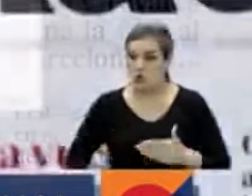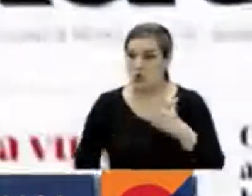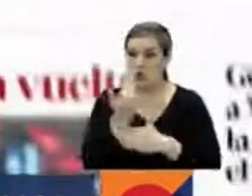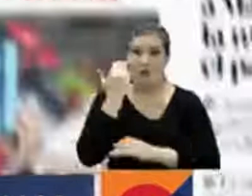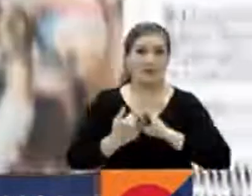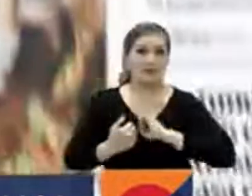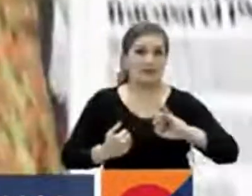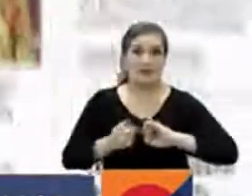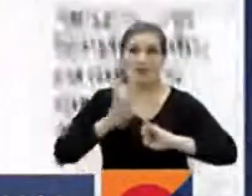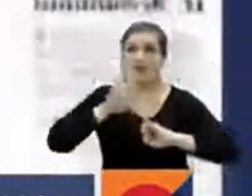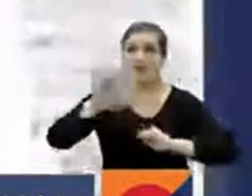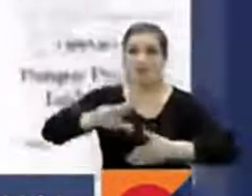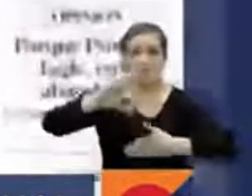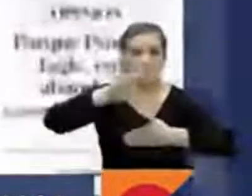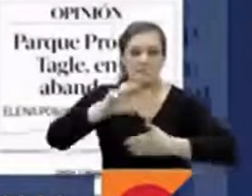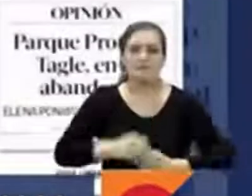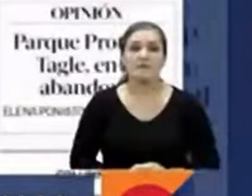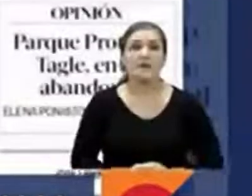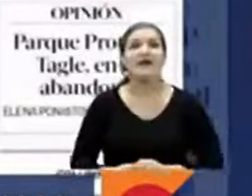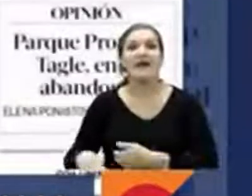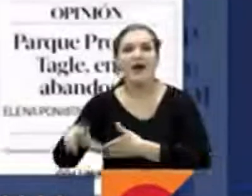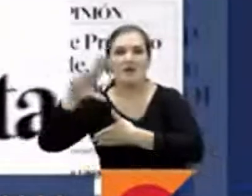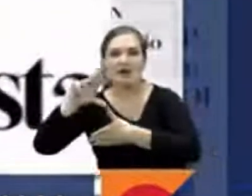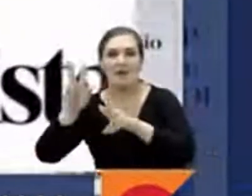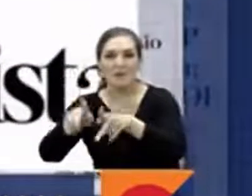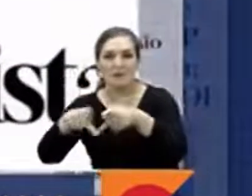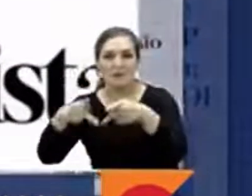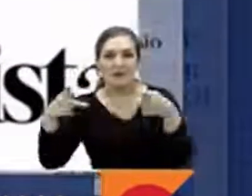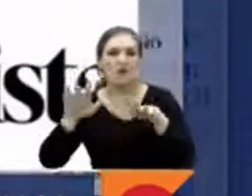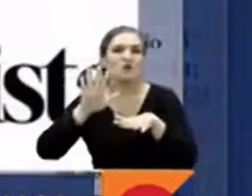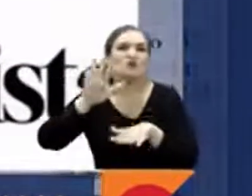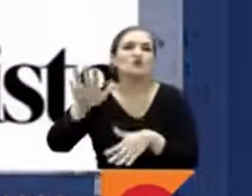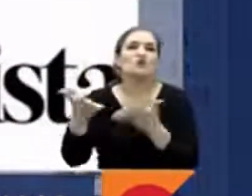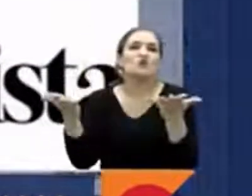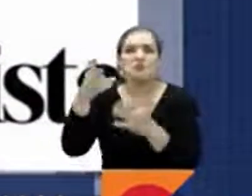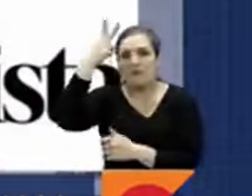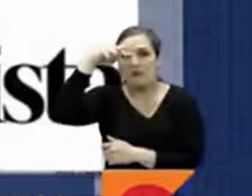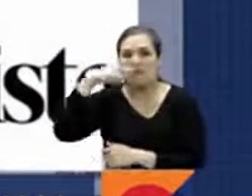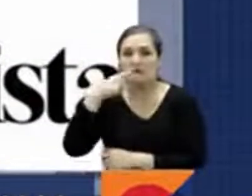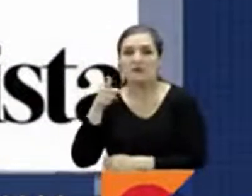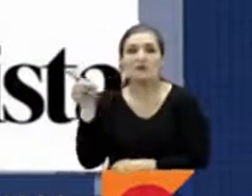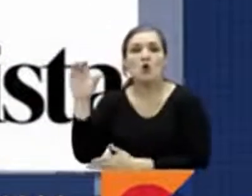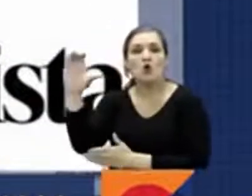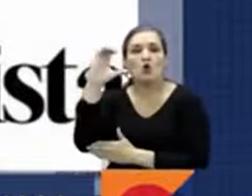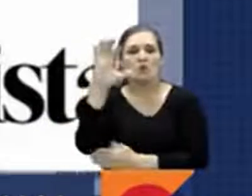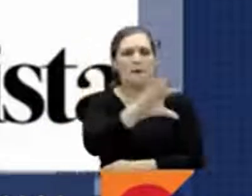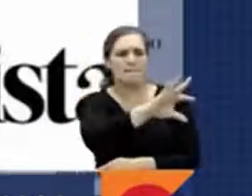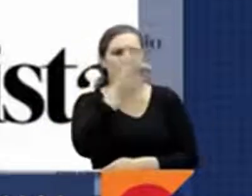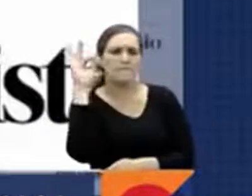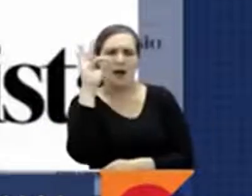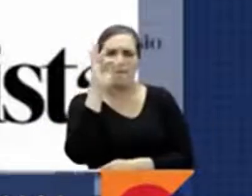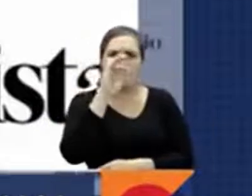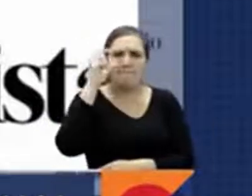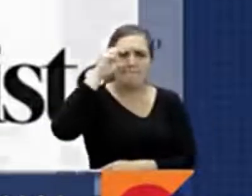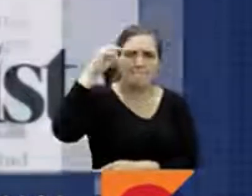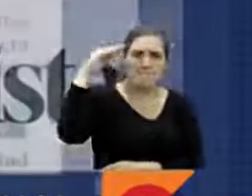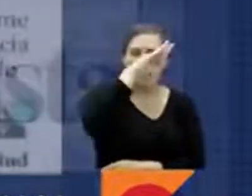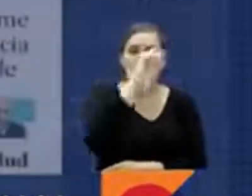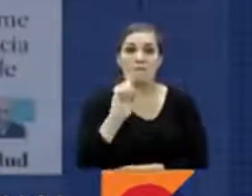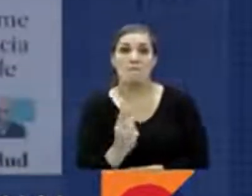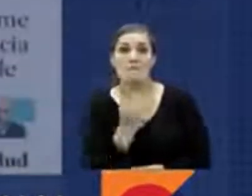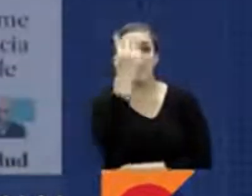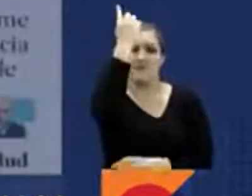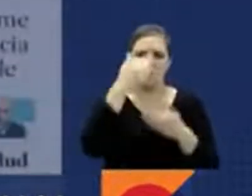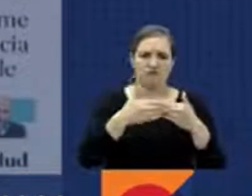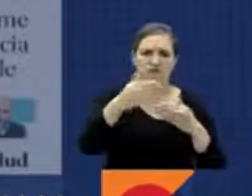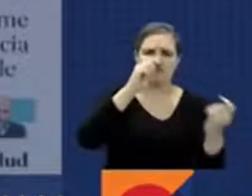americana. Ya en la región de América Latina, la Jornada de México tituló lo siguiente: Colombia elige a Petro, su primer presidente progresista.